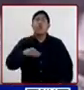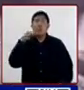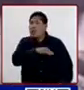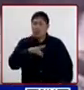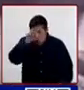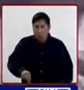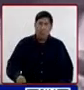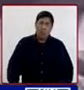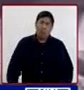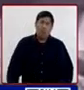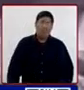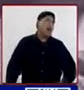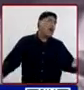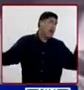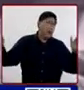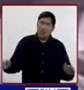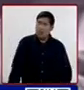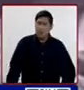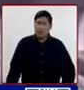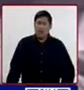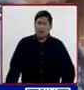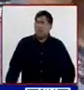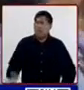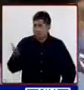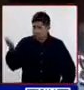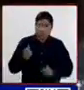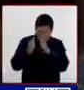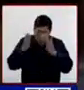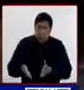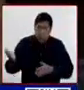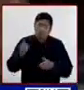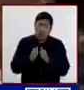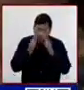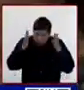favor. Entonces el chivo también es tu cómplice.